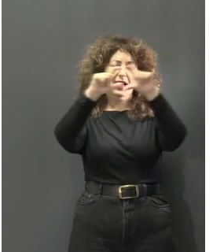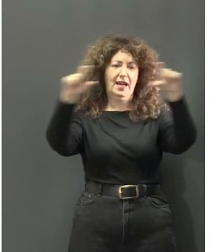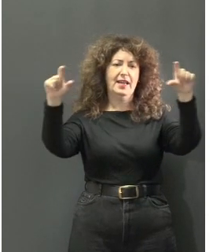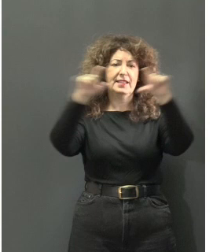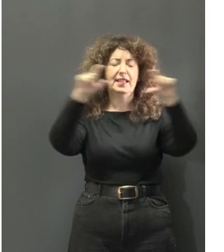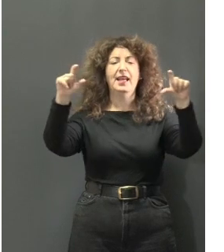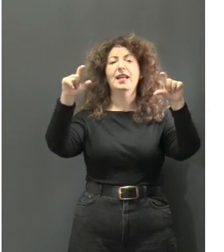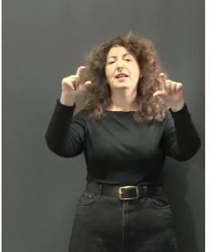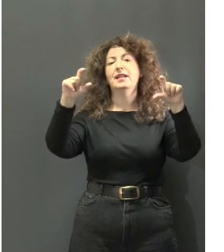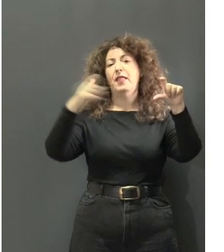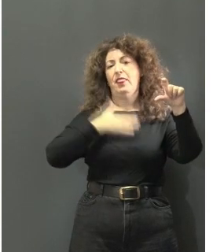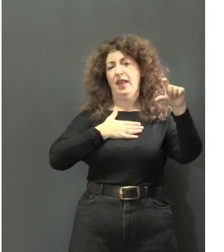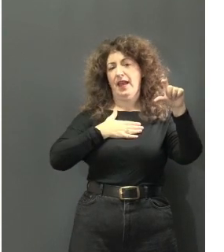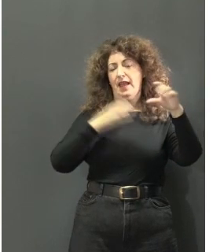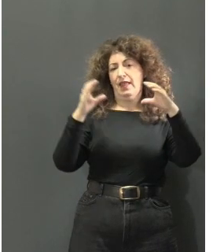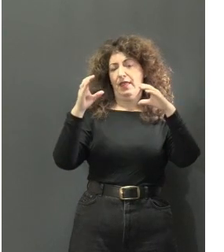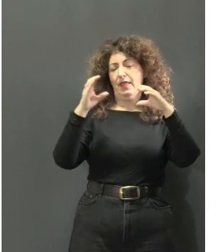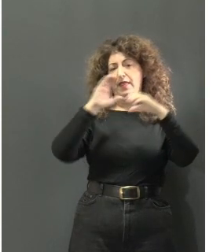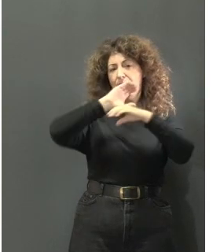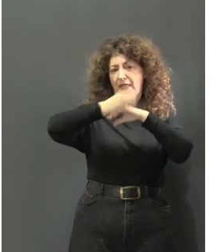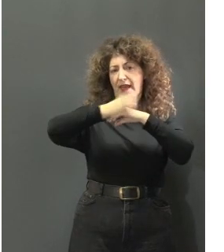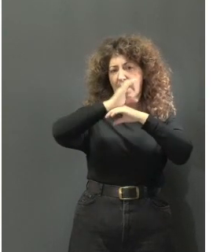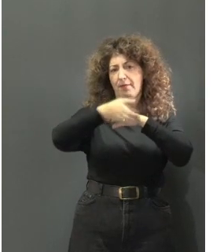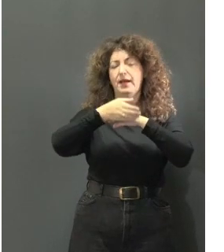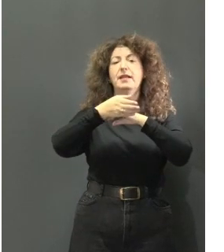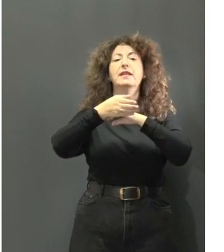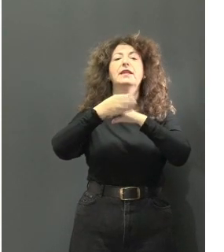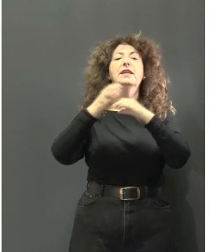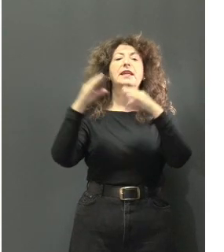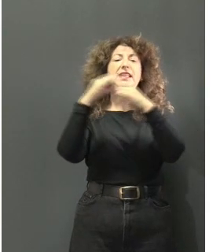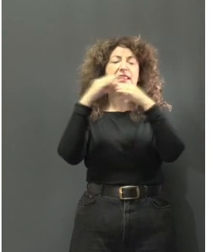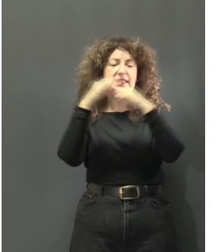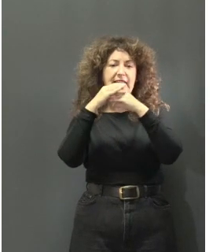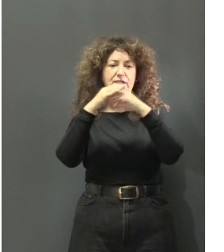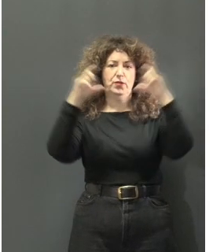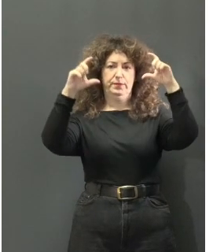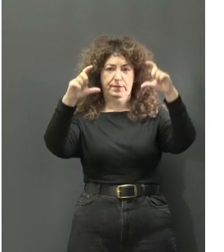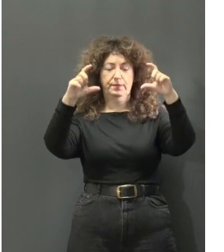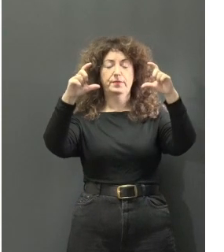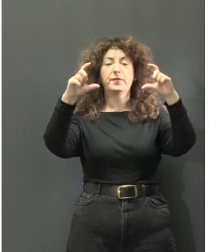el centro y una planta alta a la izquierda.